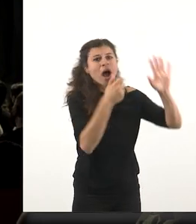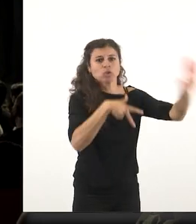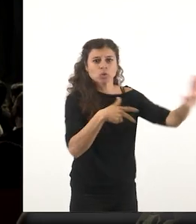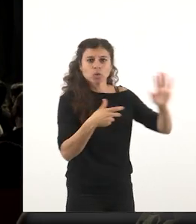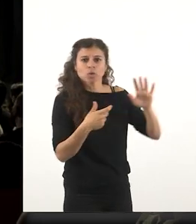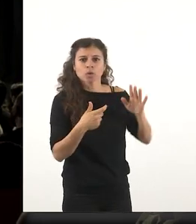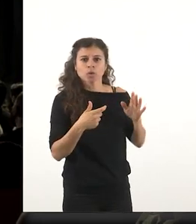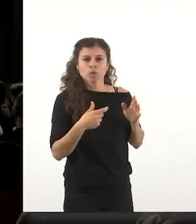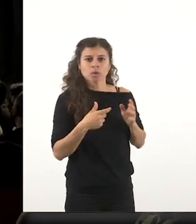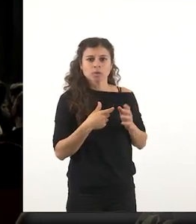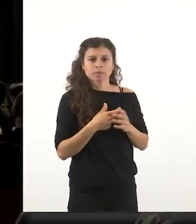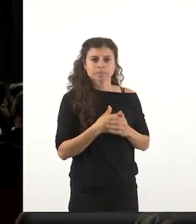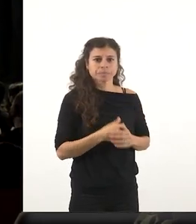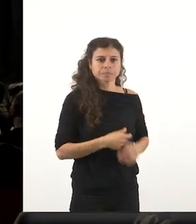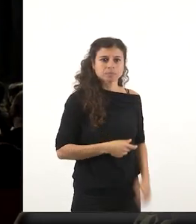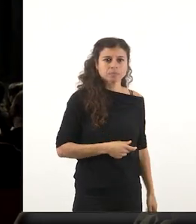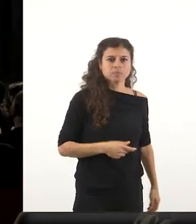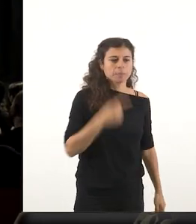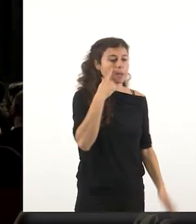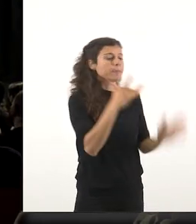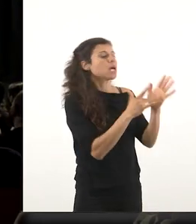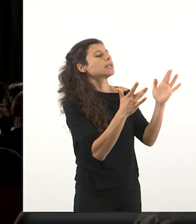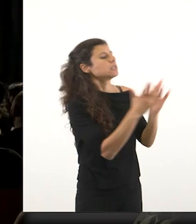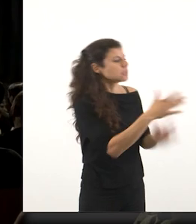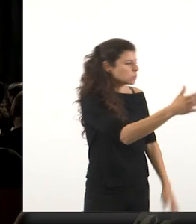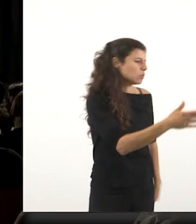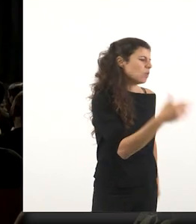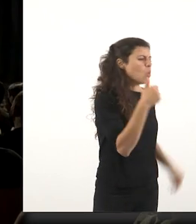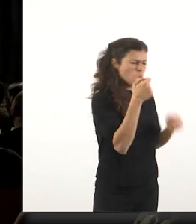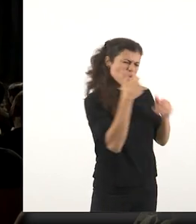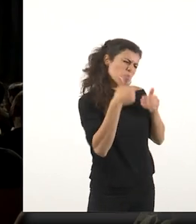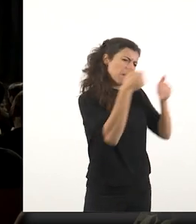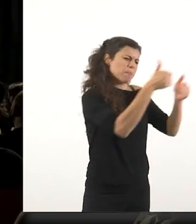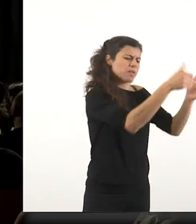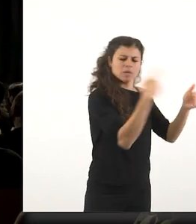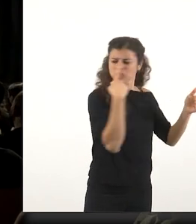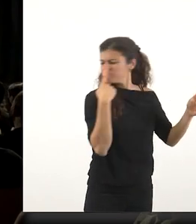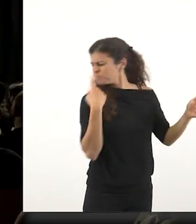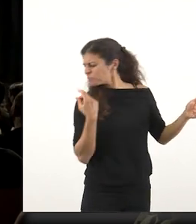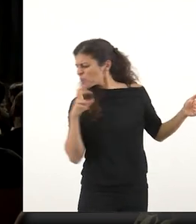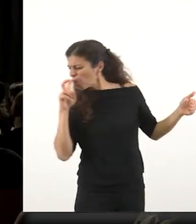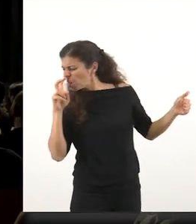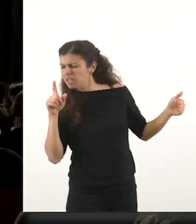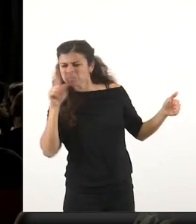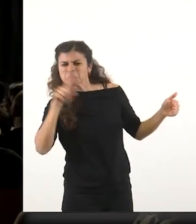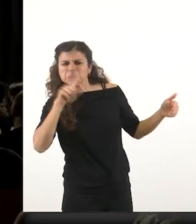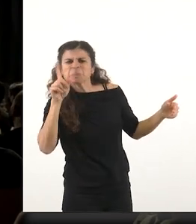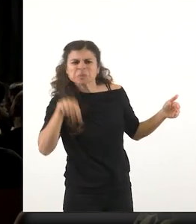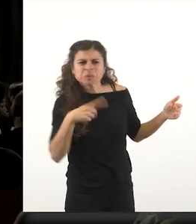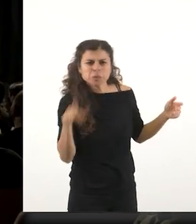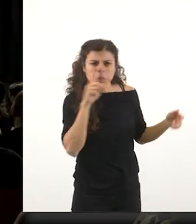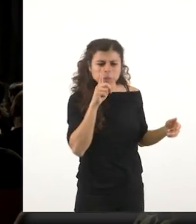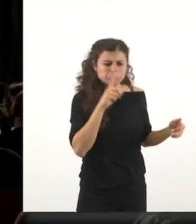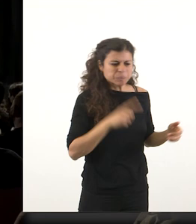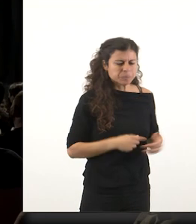Antonio. Mira, Jesús, podemos bailar un poco más para allá, tío. Es que aquí huele como a zorrilla, ¿no, tío? Huele como a puta.